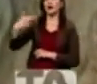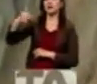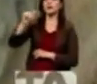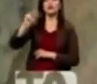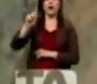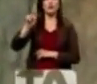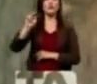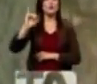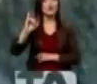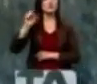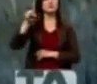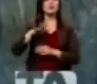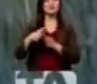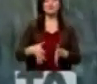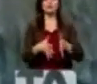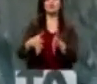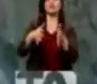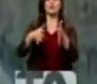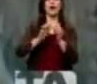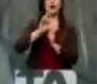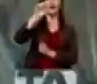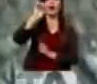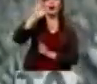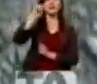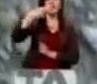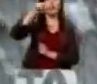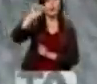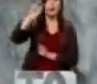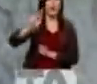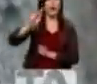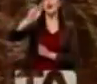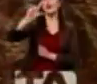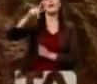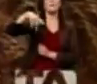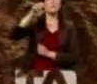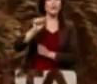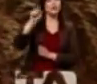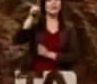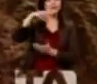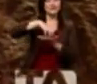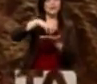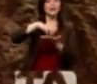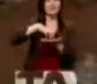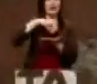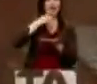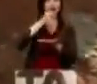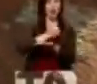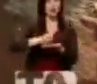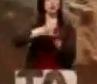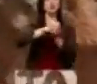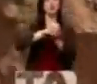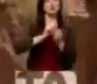de lo ocurrido hace ya dos meses en la vía hacia la comuna Atahualpa, en la provincia de El Oro. Ahí mismo se registró el último caso este fin de semana. La